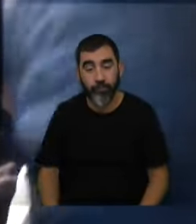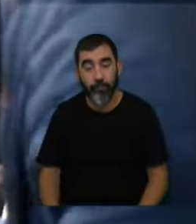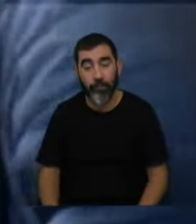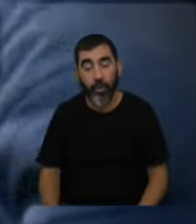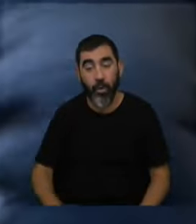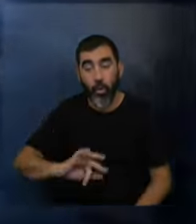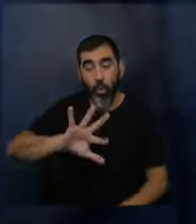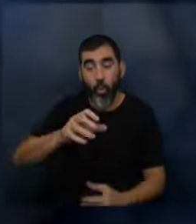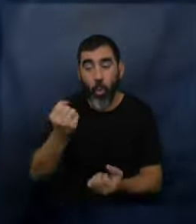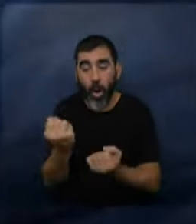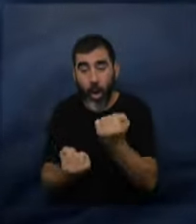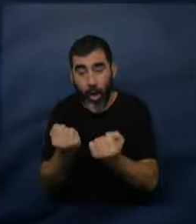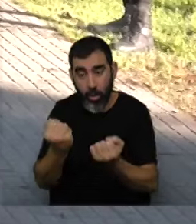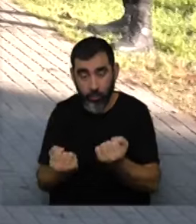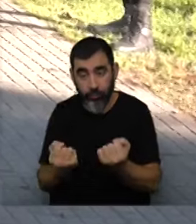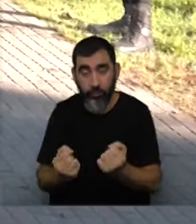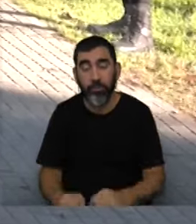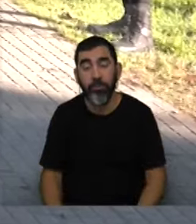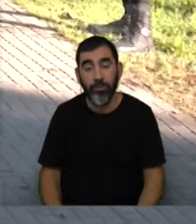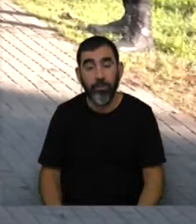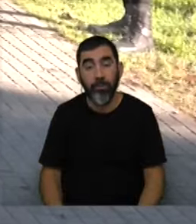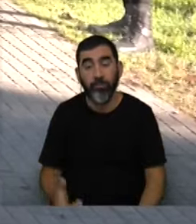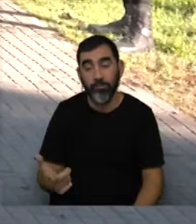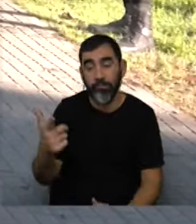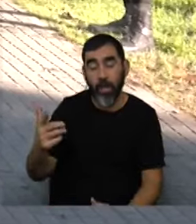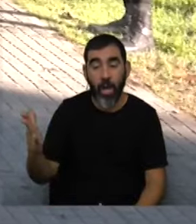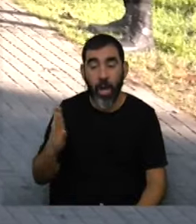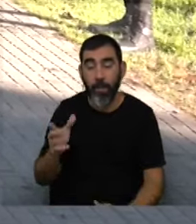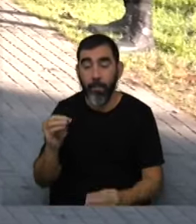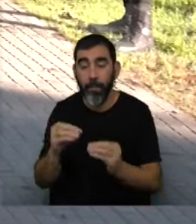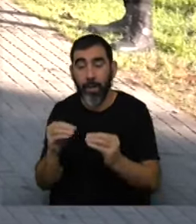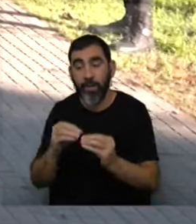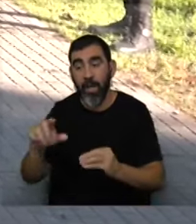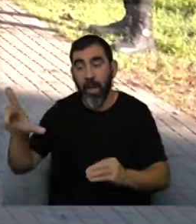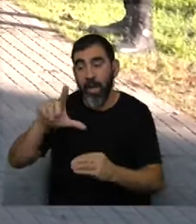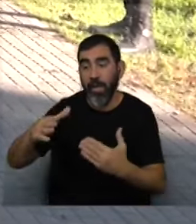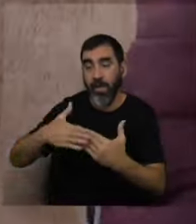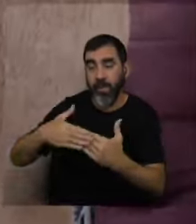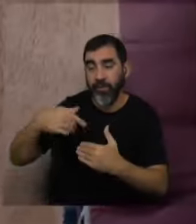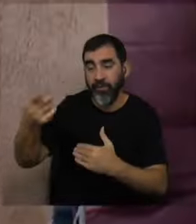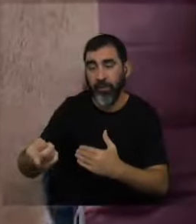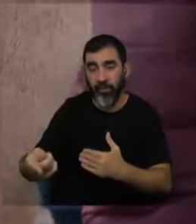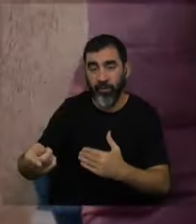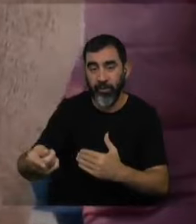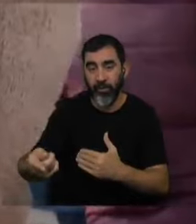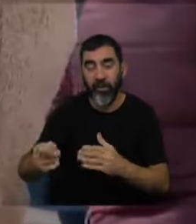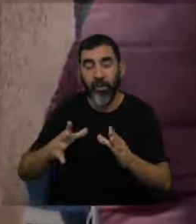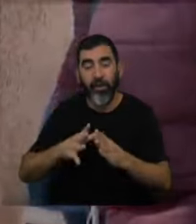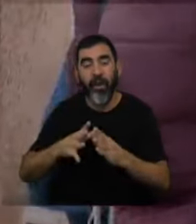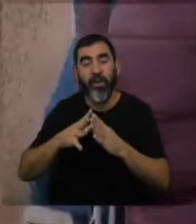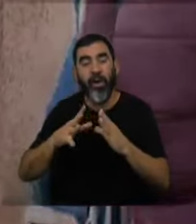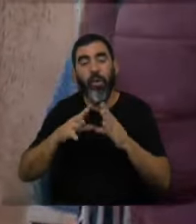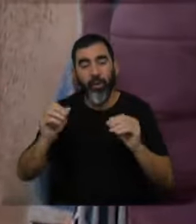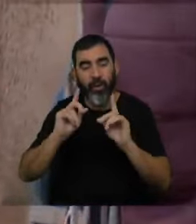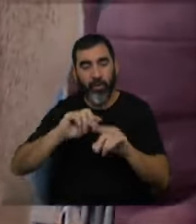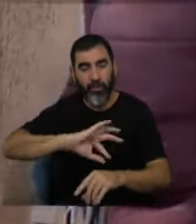automóviles y bueno y y también encañar a una compañera en otro Liceo de la zona en la en la escuela también ha habido